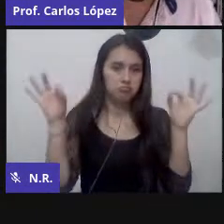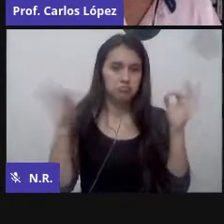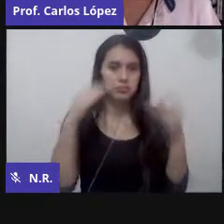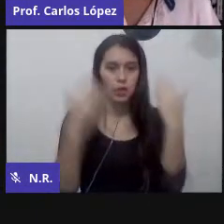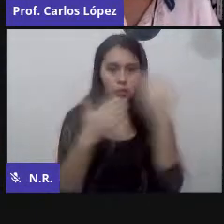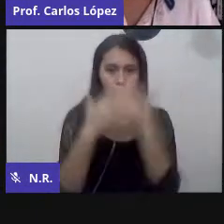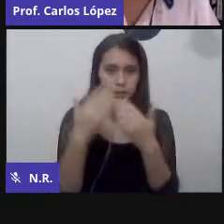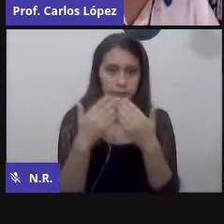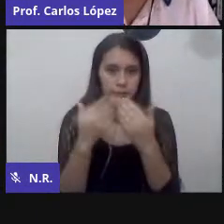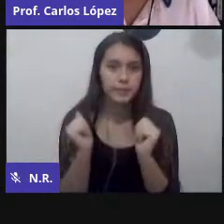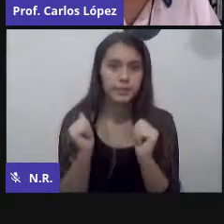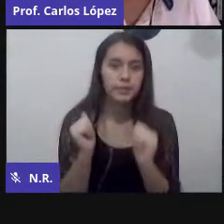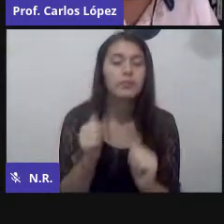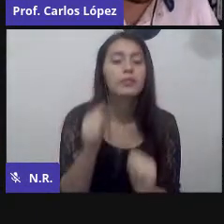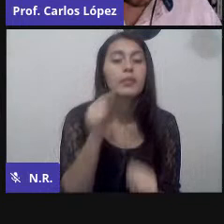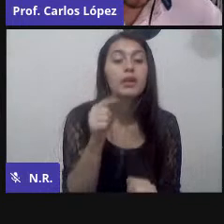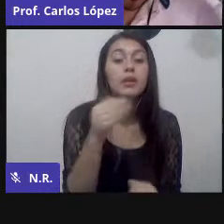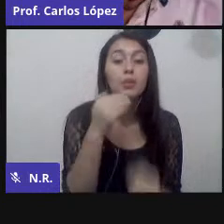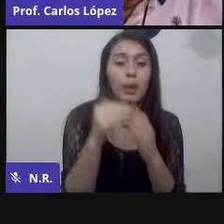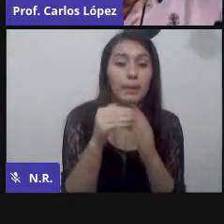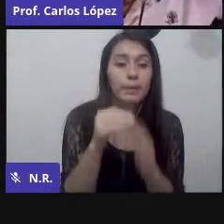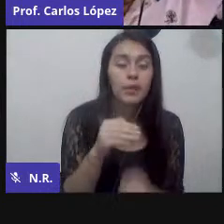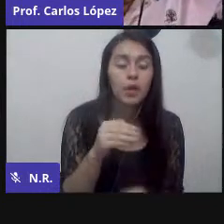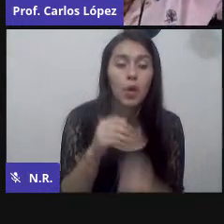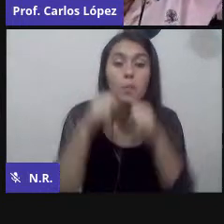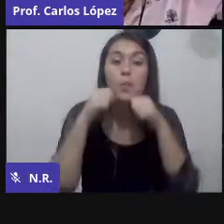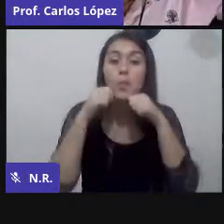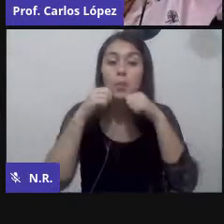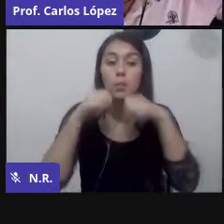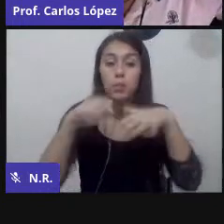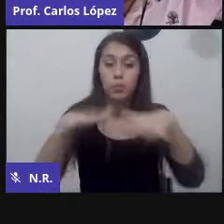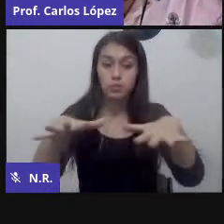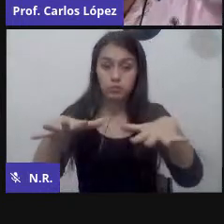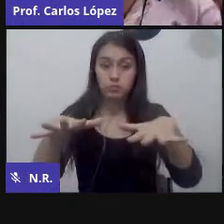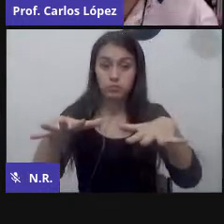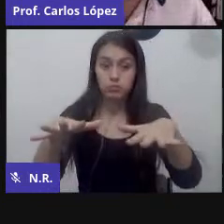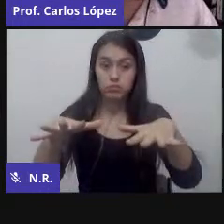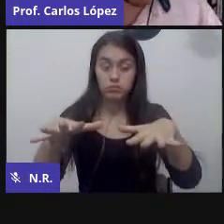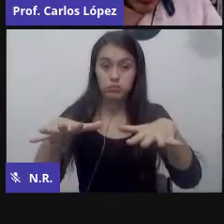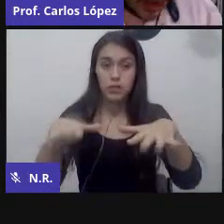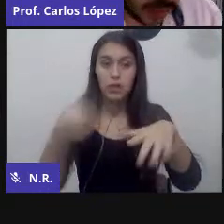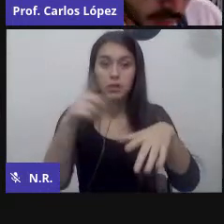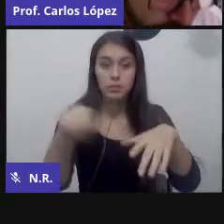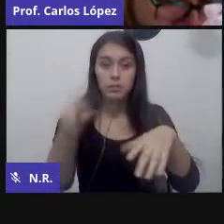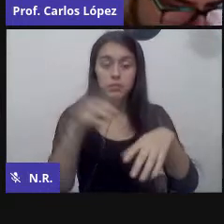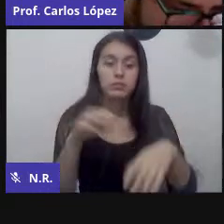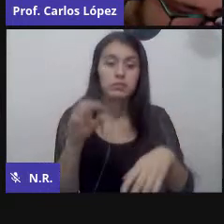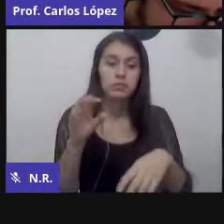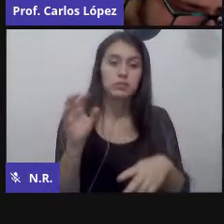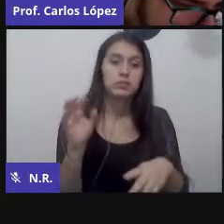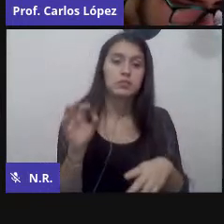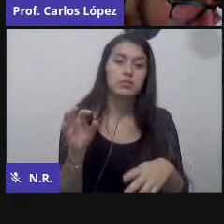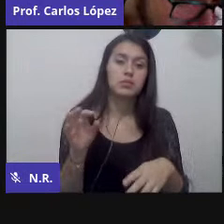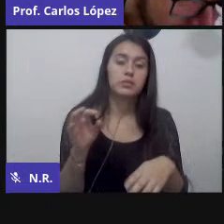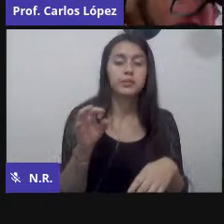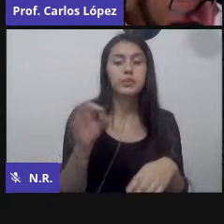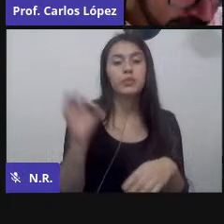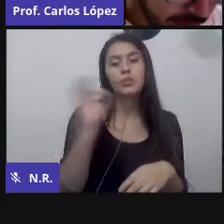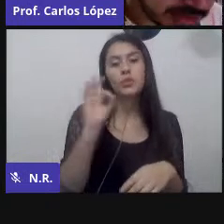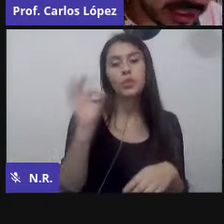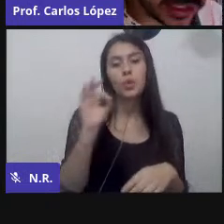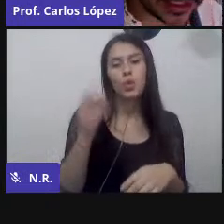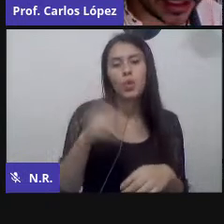¿aquí qué puedo definir? Si es público, ¿sí? Si es con, solamente con